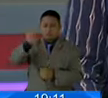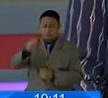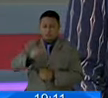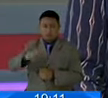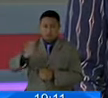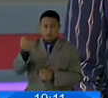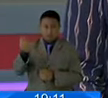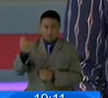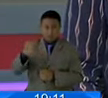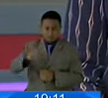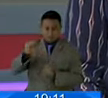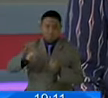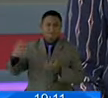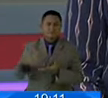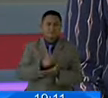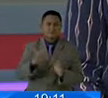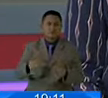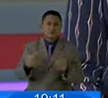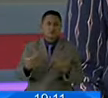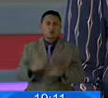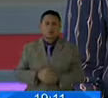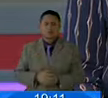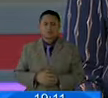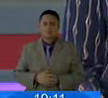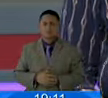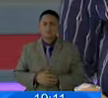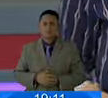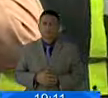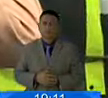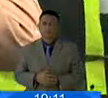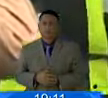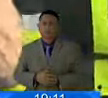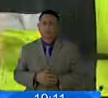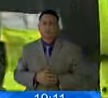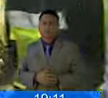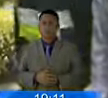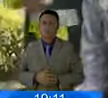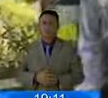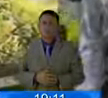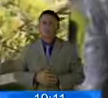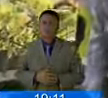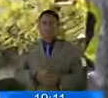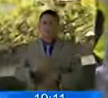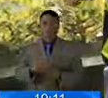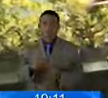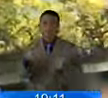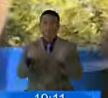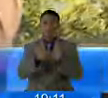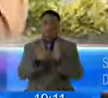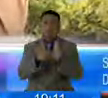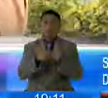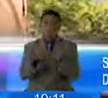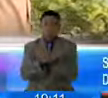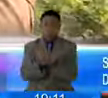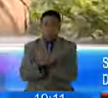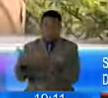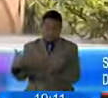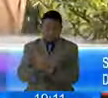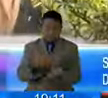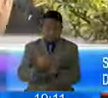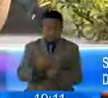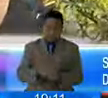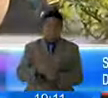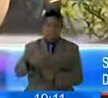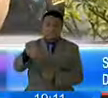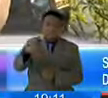se necesitan para así mantener la empresa a flote. La tasa por recolección de basura se cobrará mediante la planilla eléctrica hasta